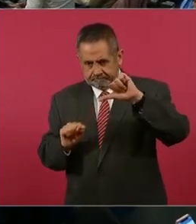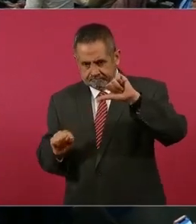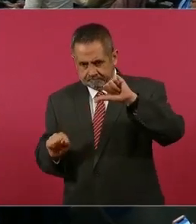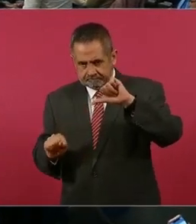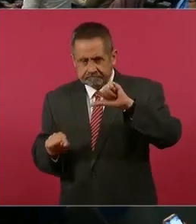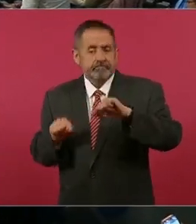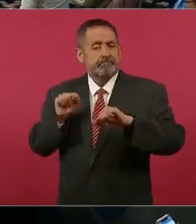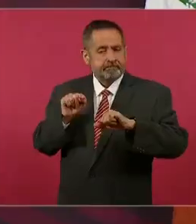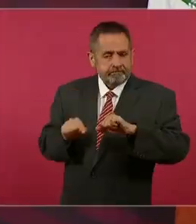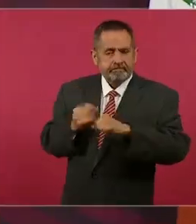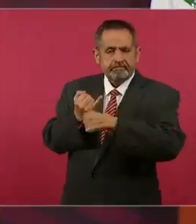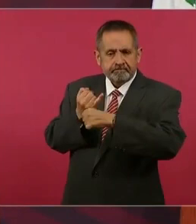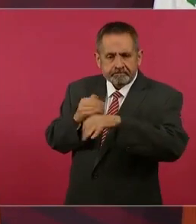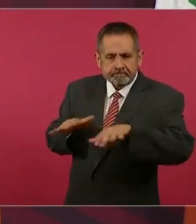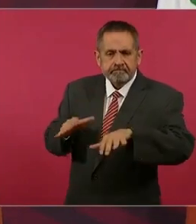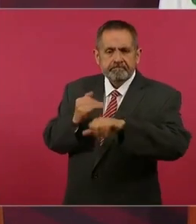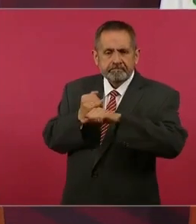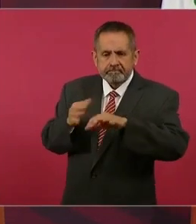se informe,